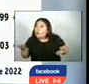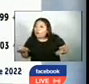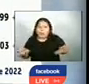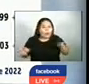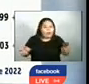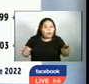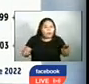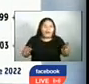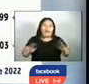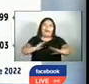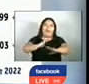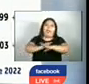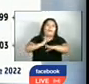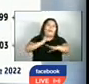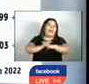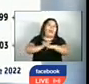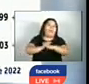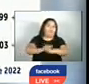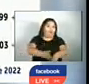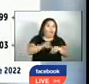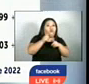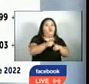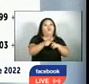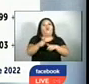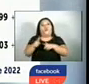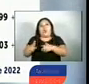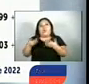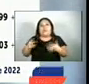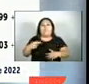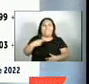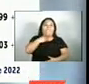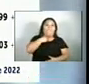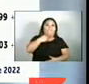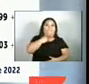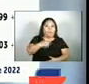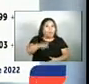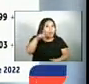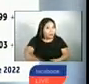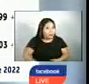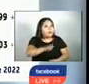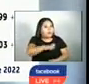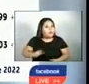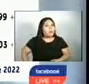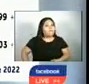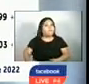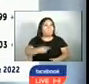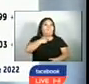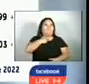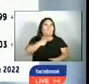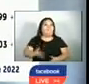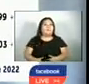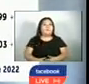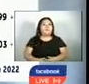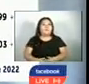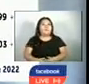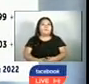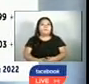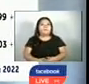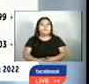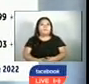conflicto o una mayor escalada en esta situación que ya nos está afectando hasta acá en El Salvador.